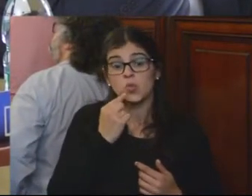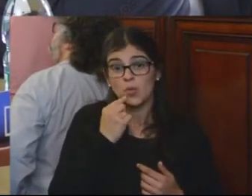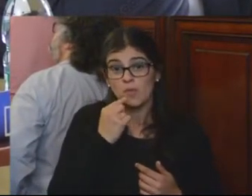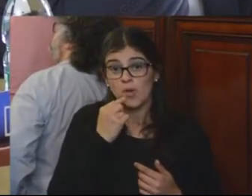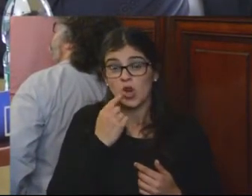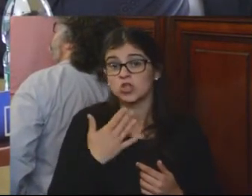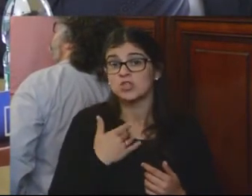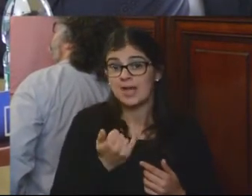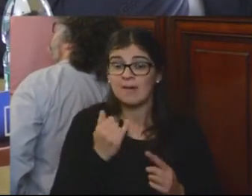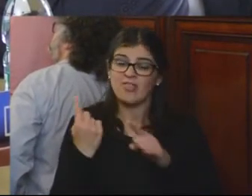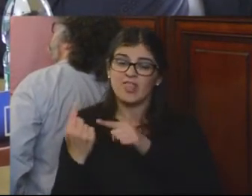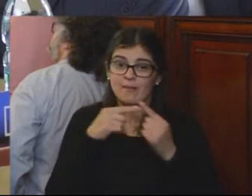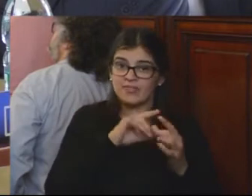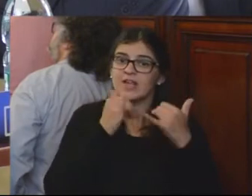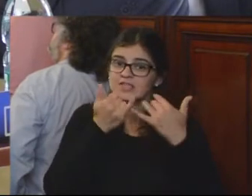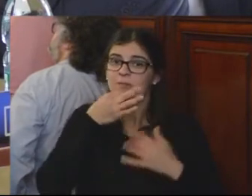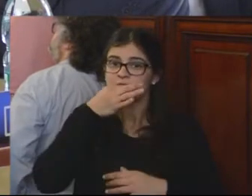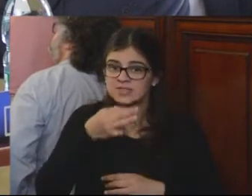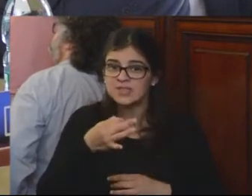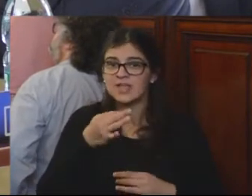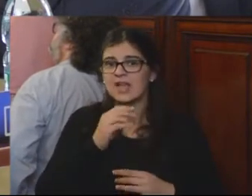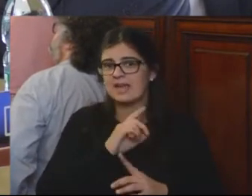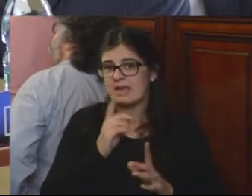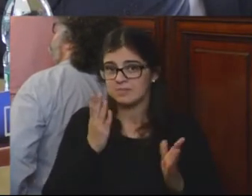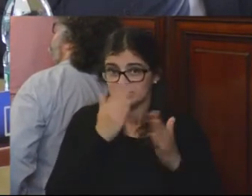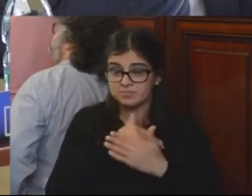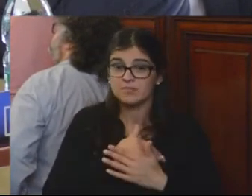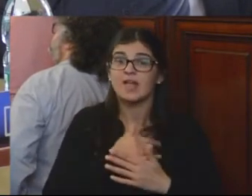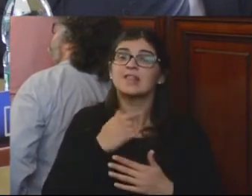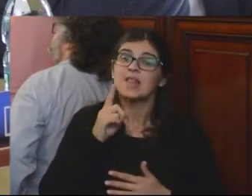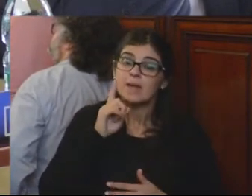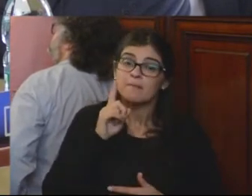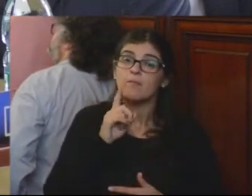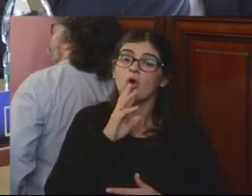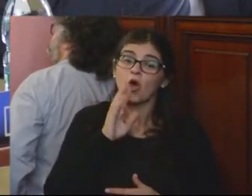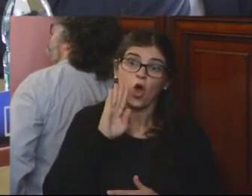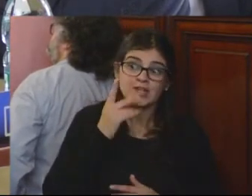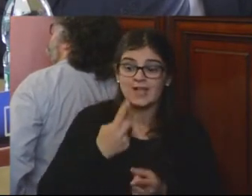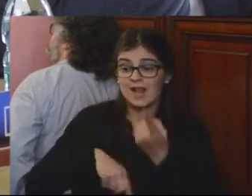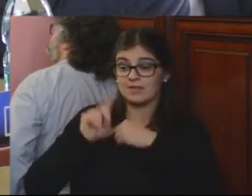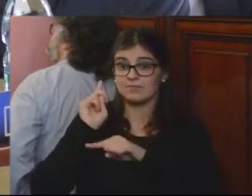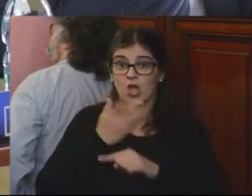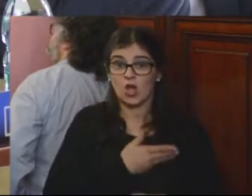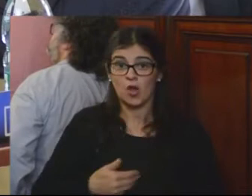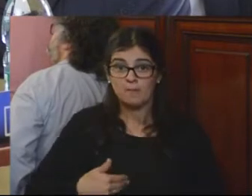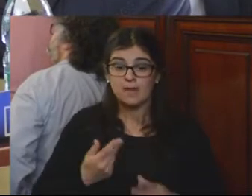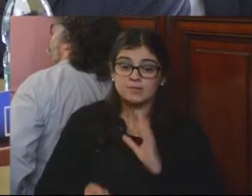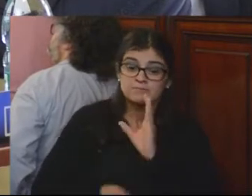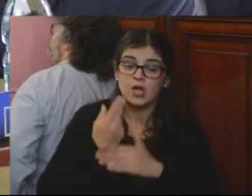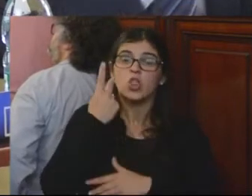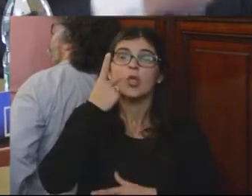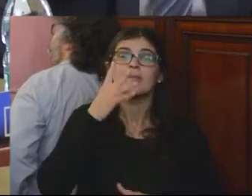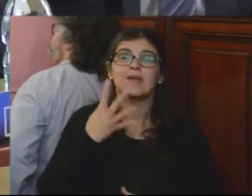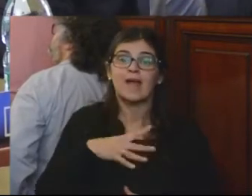debate que ya hemos dicho que es inconducente tenemos que reconocerle a la gestión anterior la creación en el año 2014